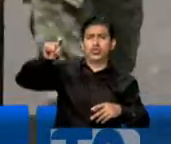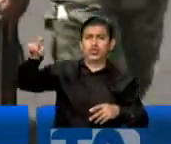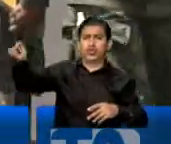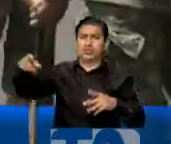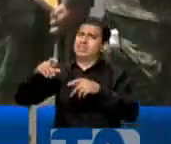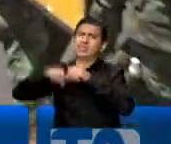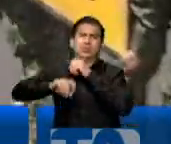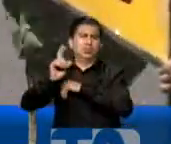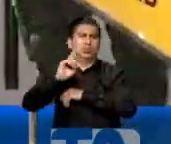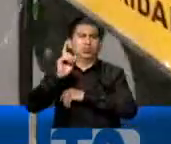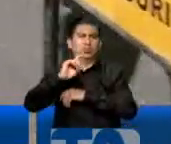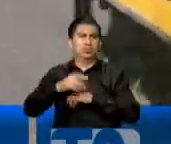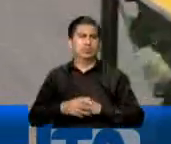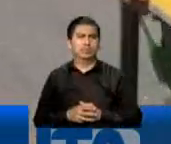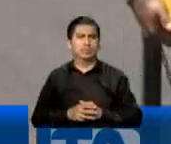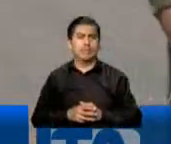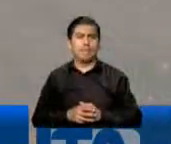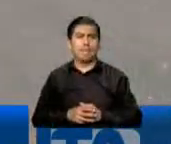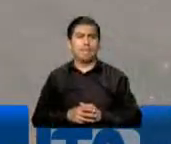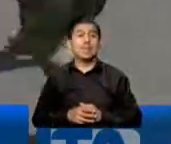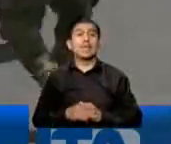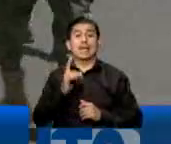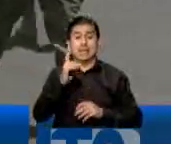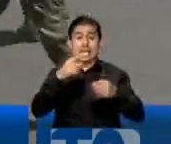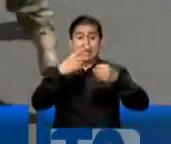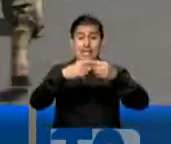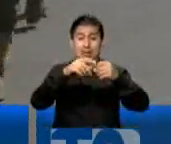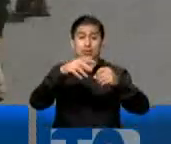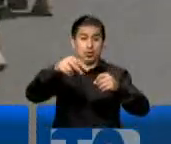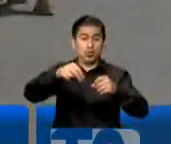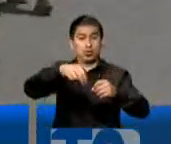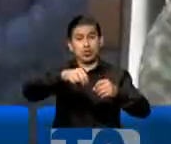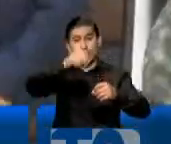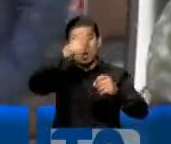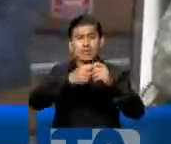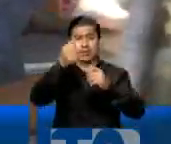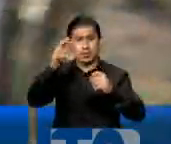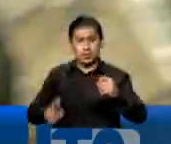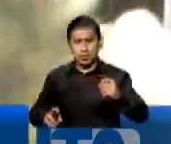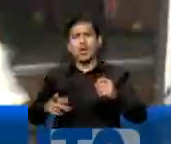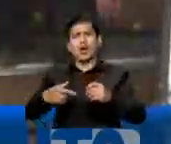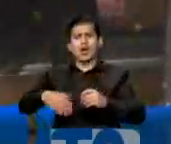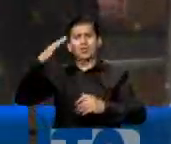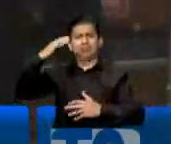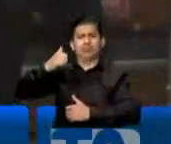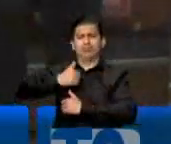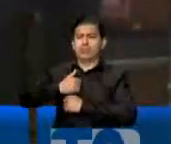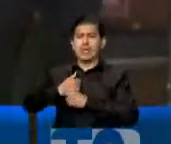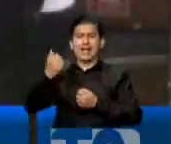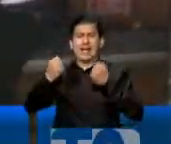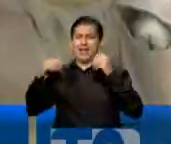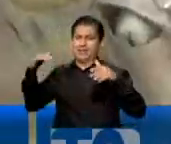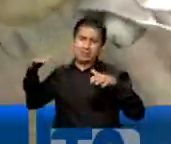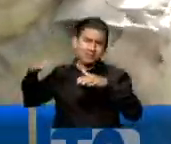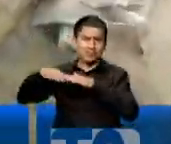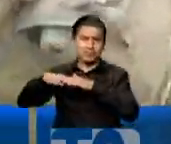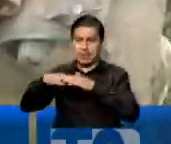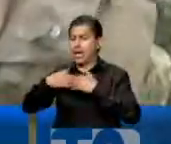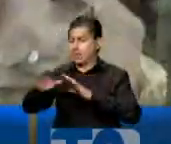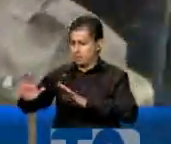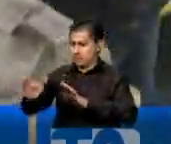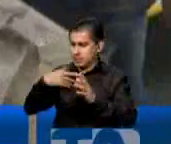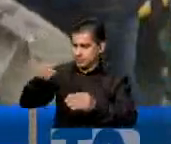Estado. Además, en los ingresos norte y sur de la capital se realizaron operativos de control. Se revisó